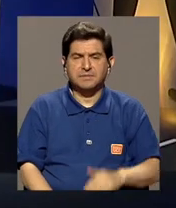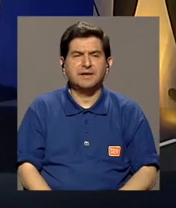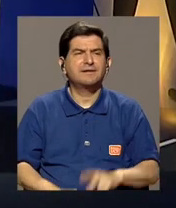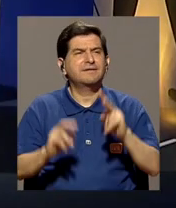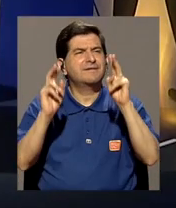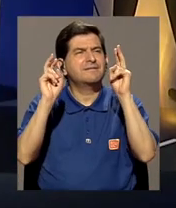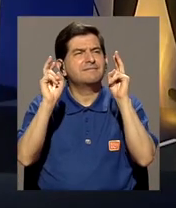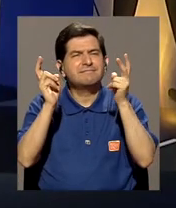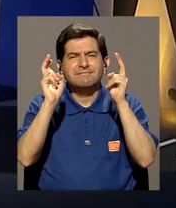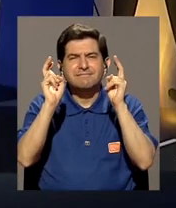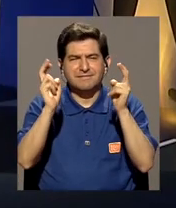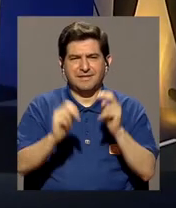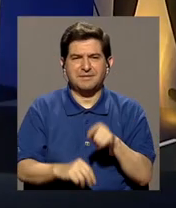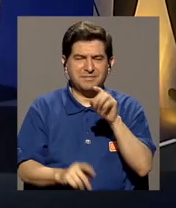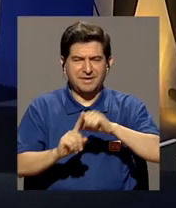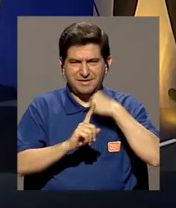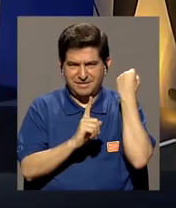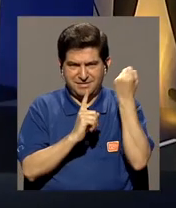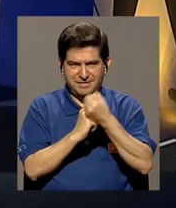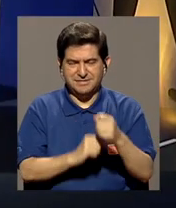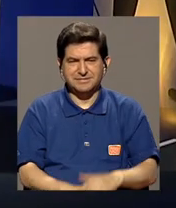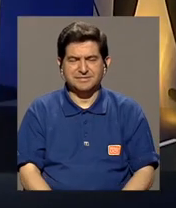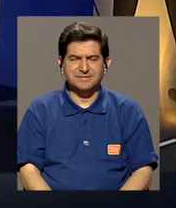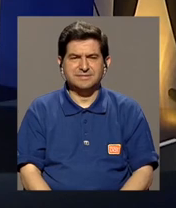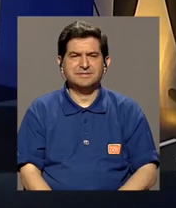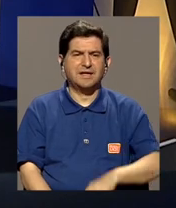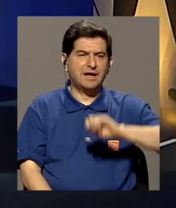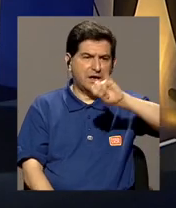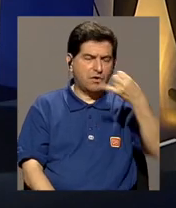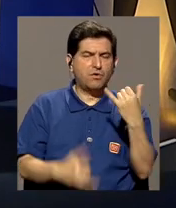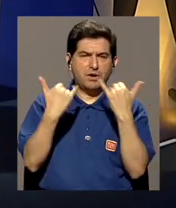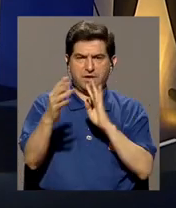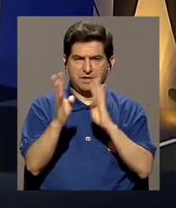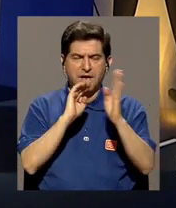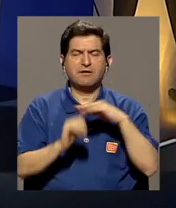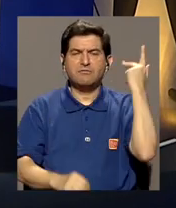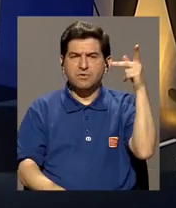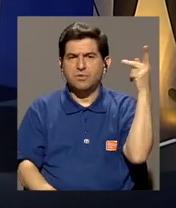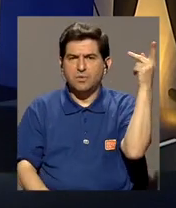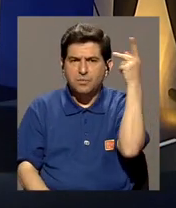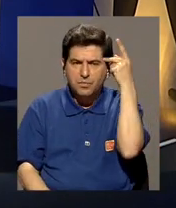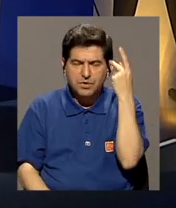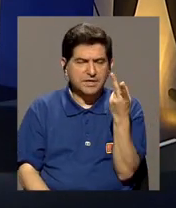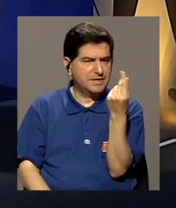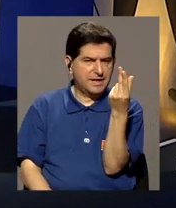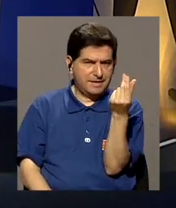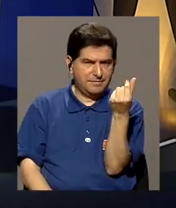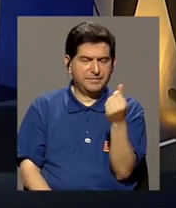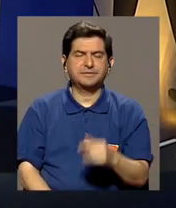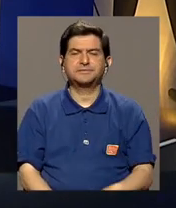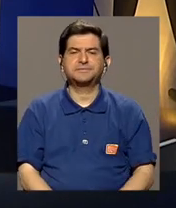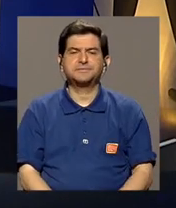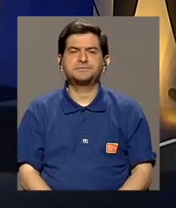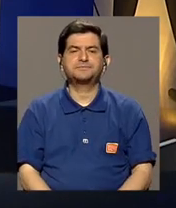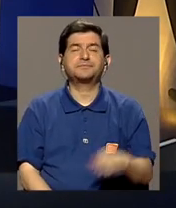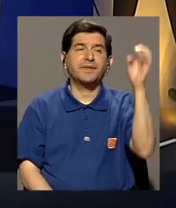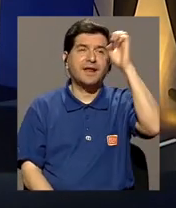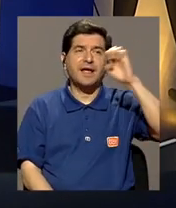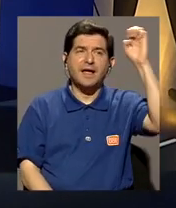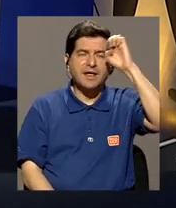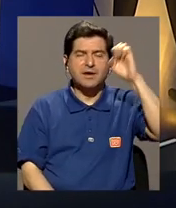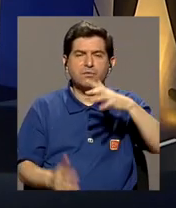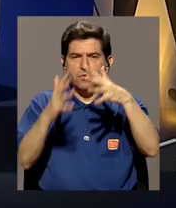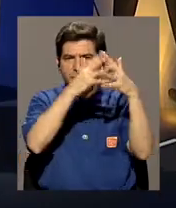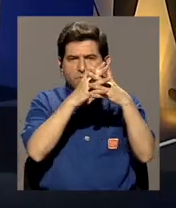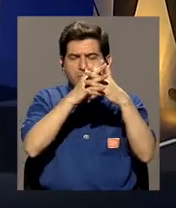tema es que hay de don jorge nos ha tocado el tema de la política de precios clic en en europa y en